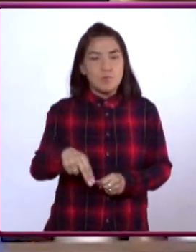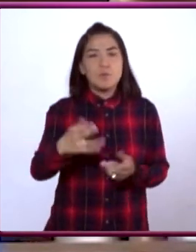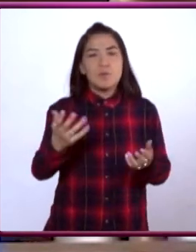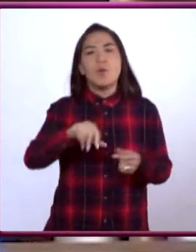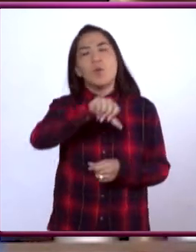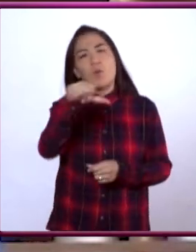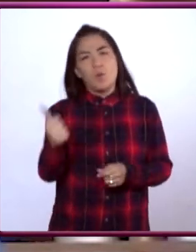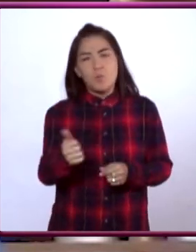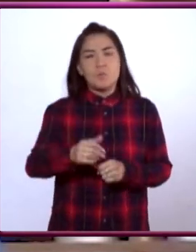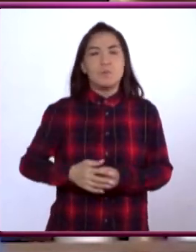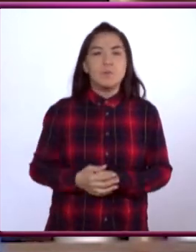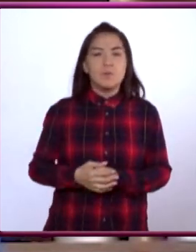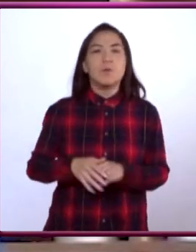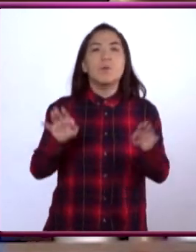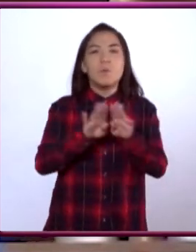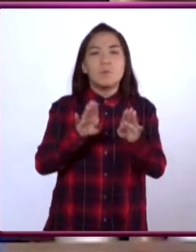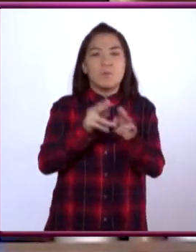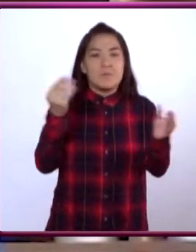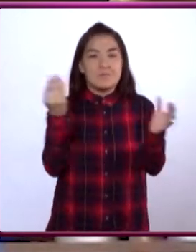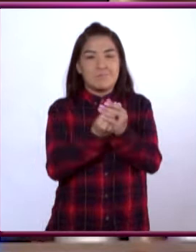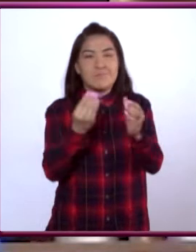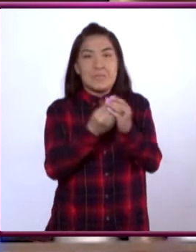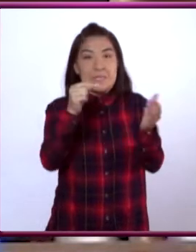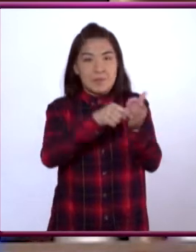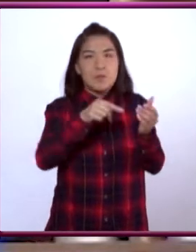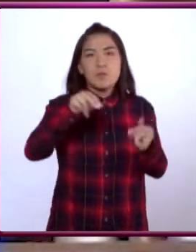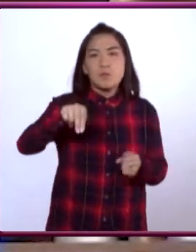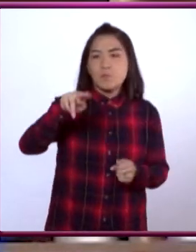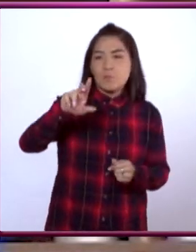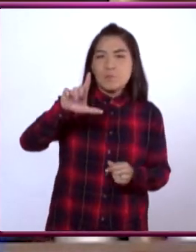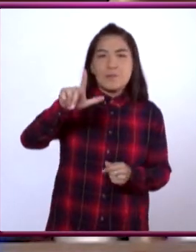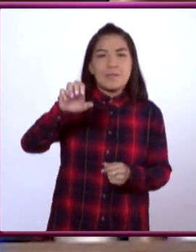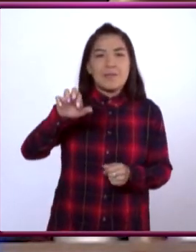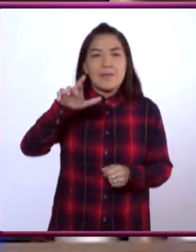Y luego, producir reacciones nucleares con